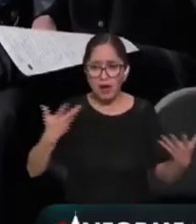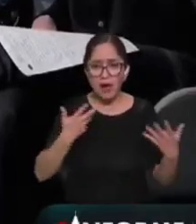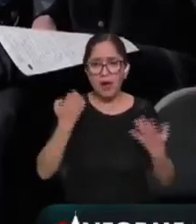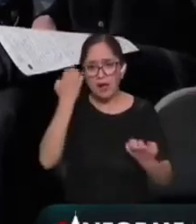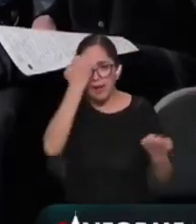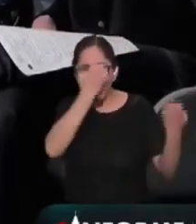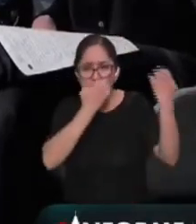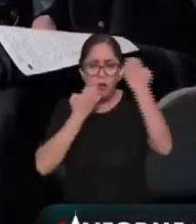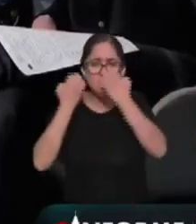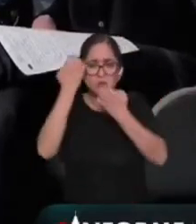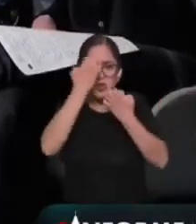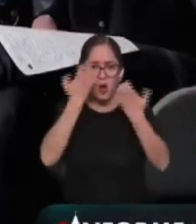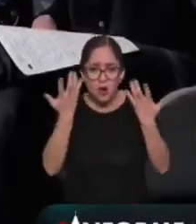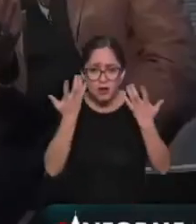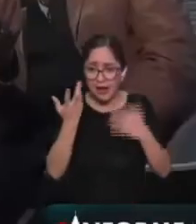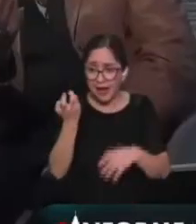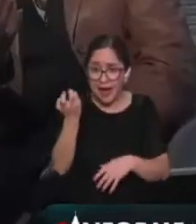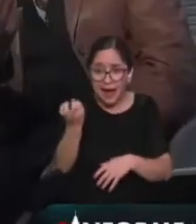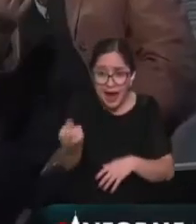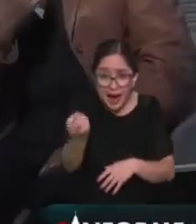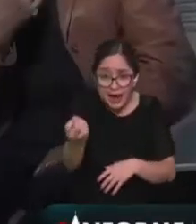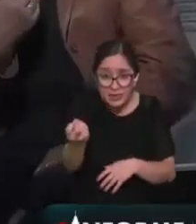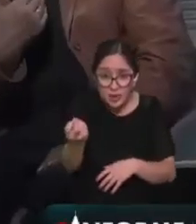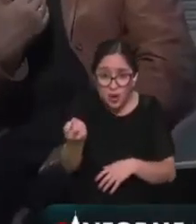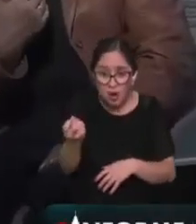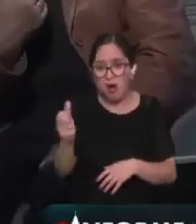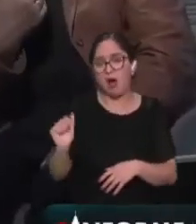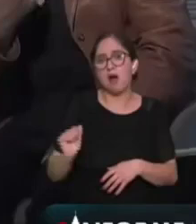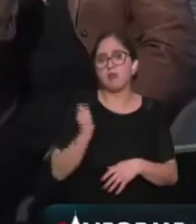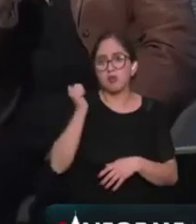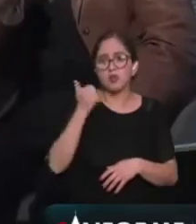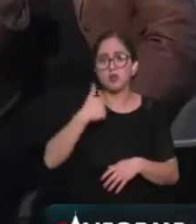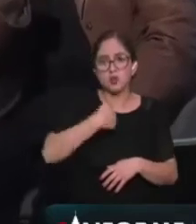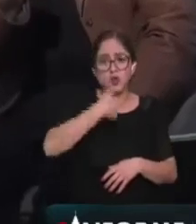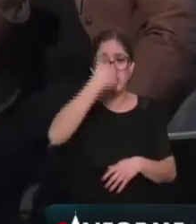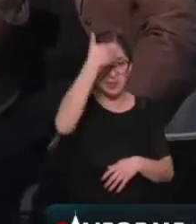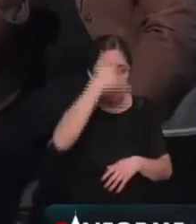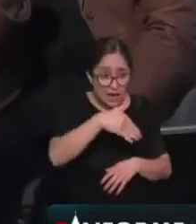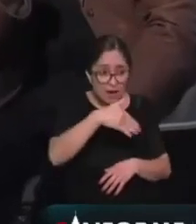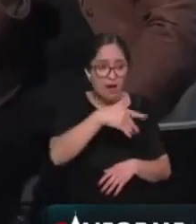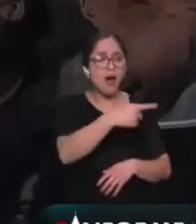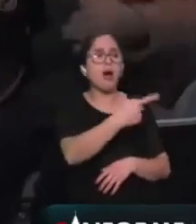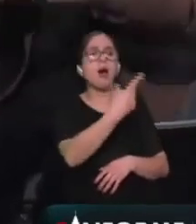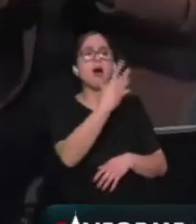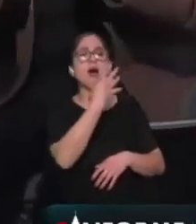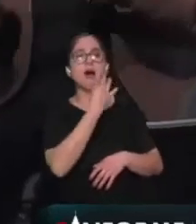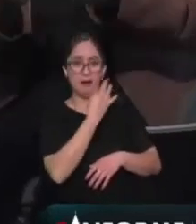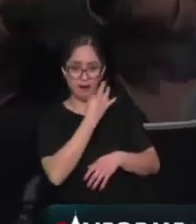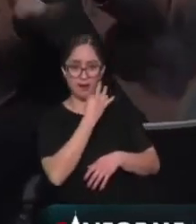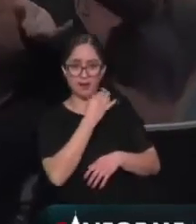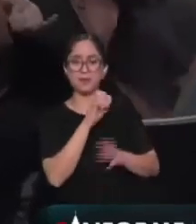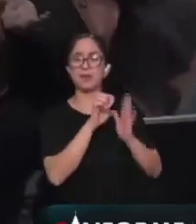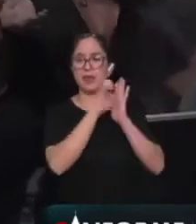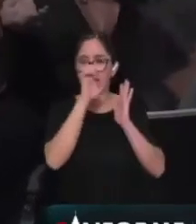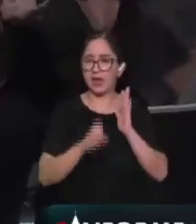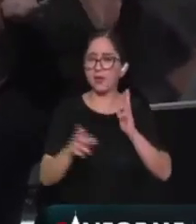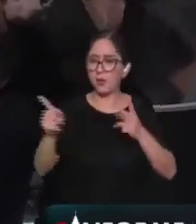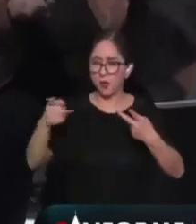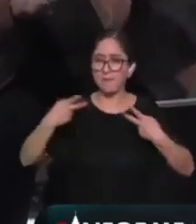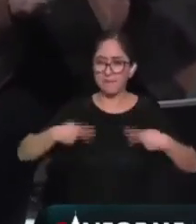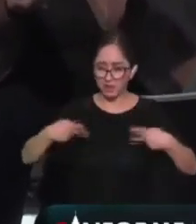lo que voy, que solamente de esa forma nos enteramos, porque si ellos que me hubieran mandado, mire señora, aquí